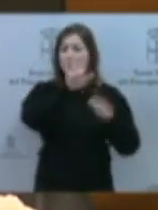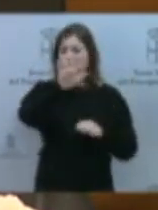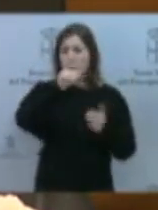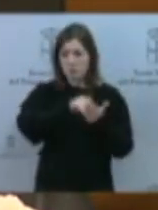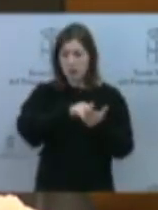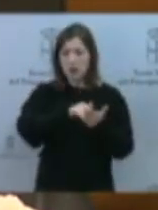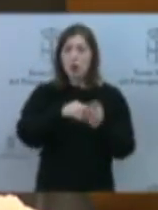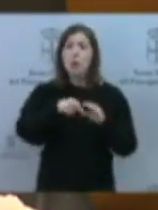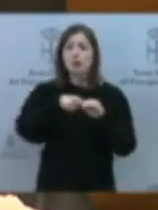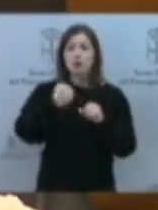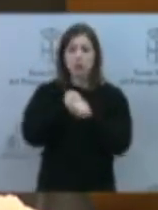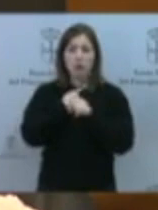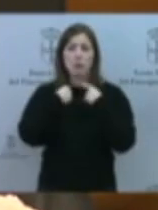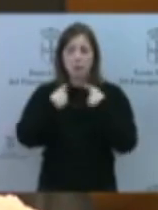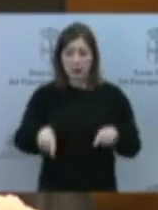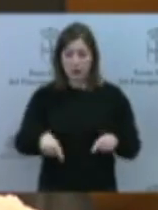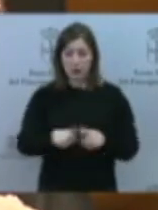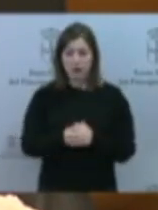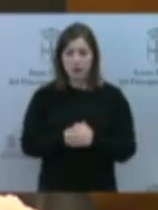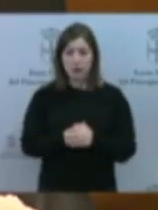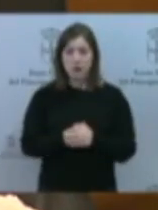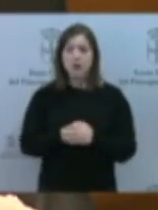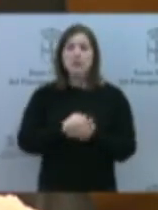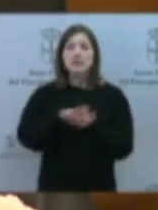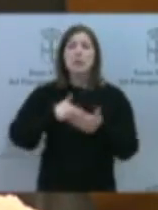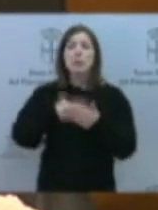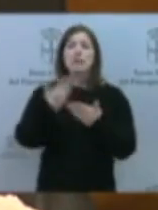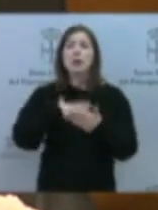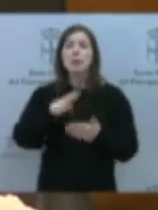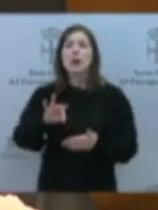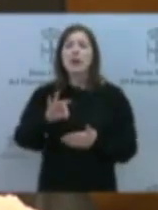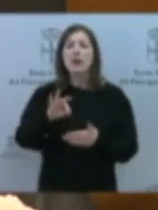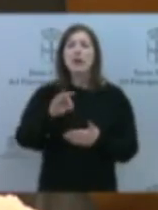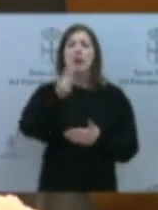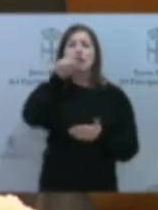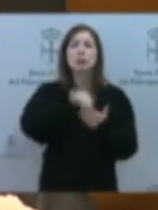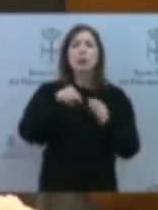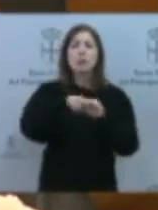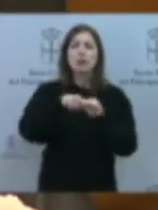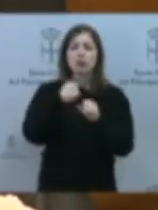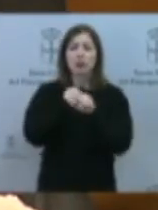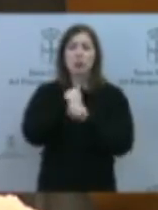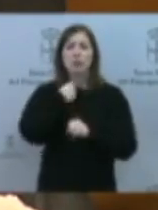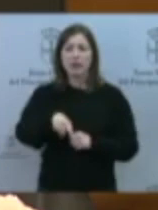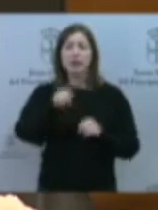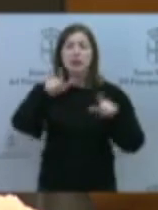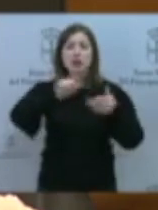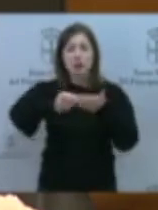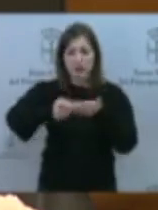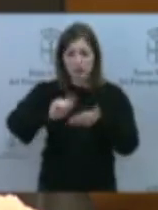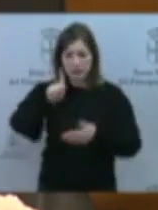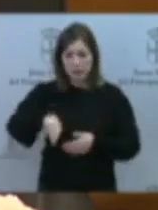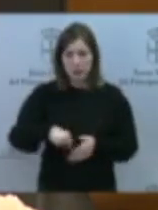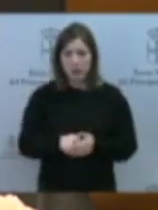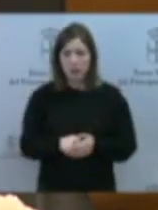habla en prensa, que podría desembocar en la pérdida de 2.000 puestos de trabajo y 400 oficinas cerradas. Mientras, por cierto, el año pasado se repartían